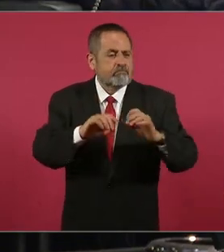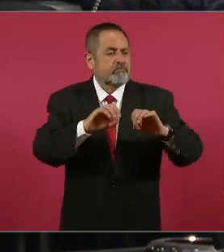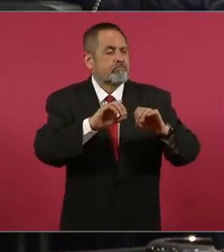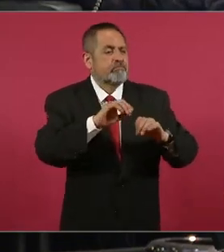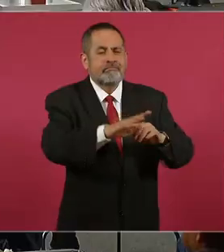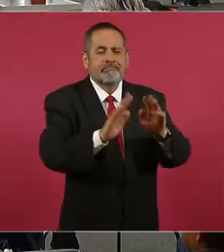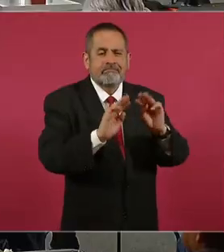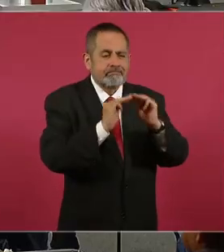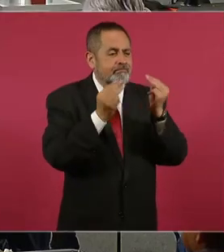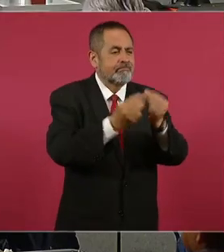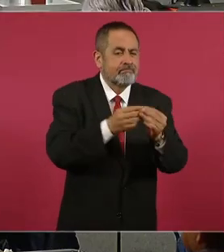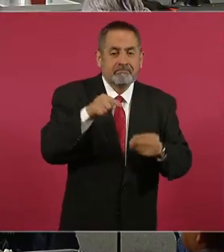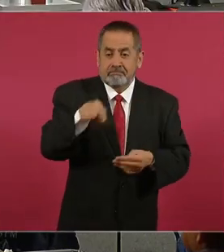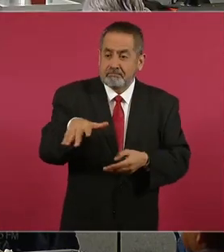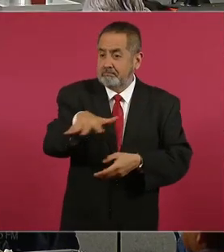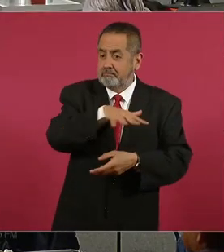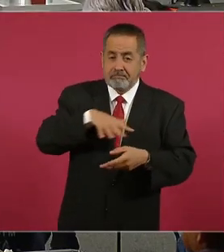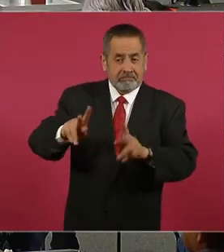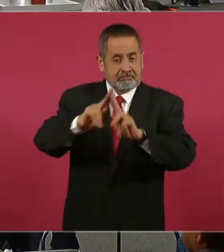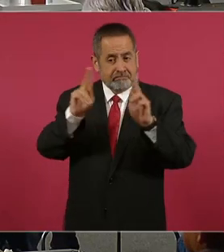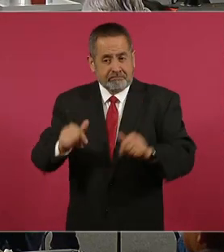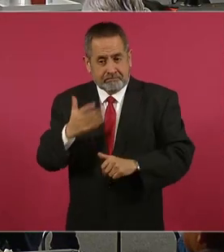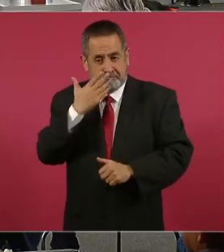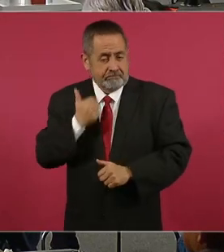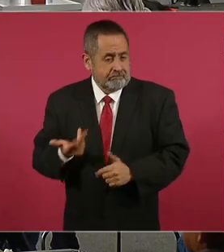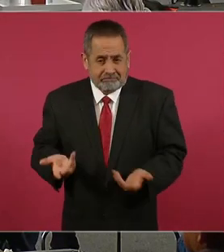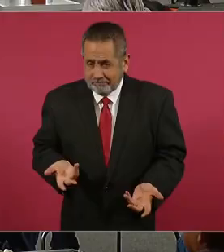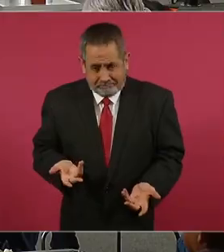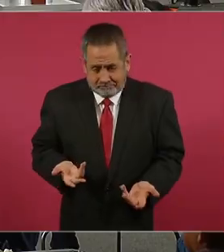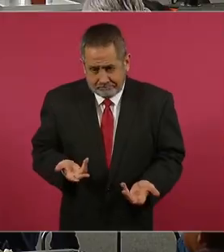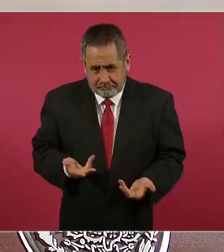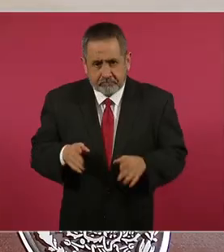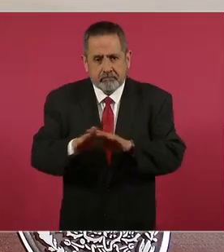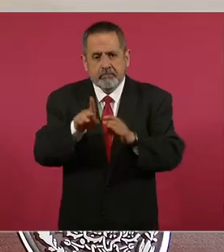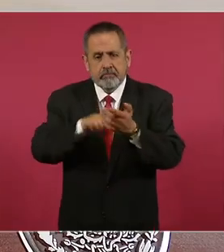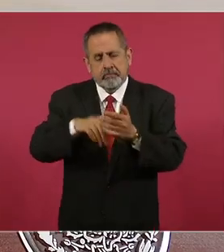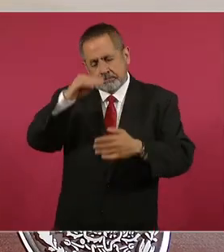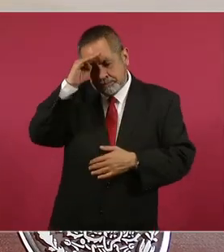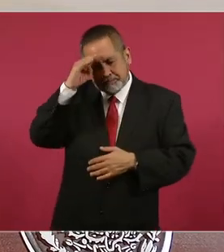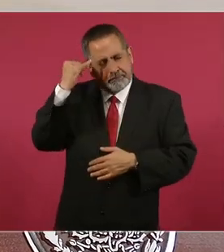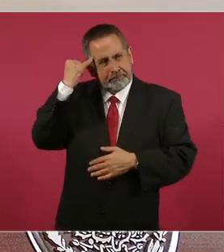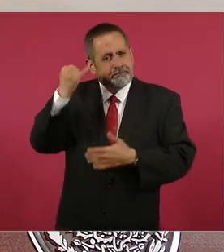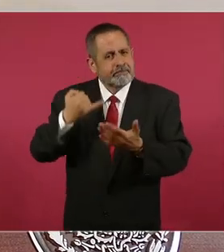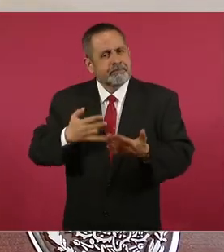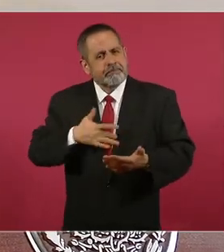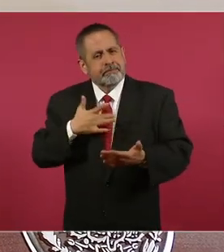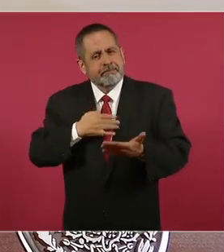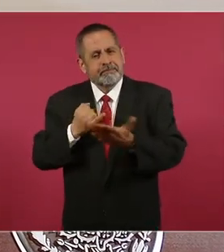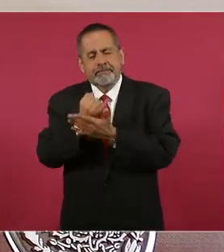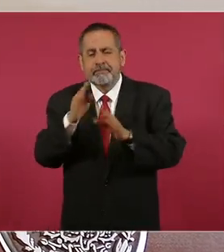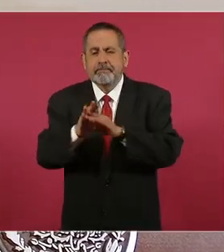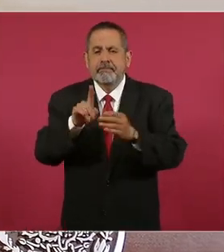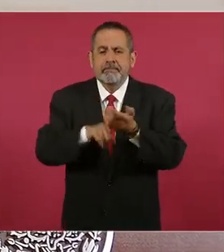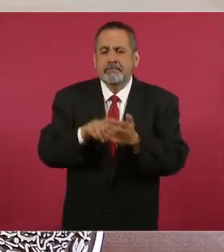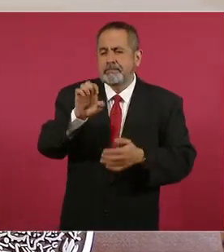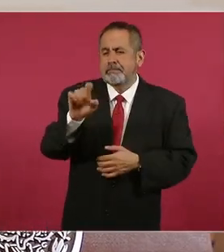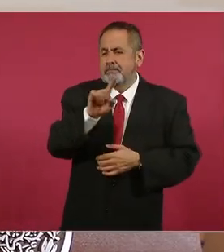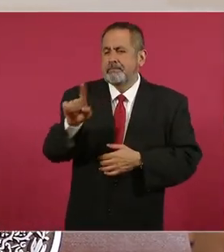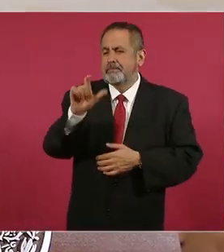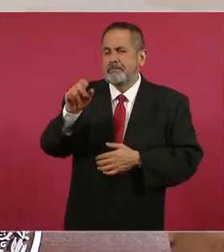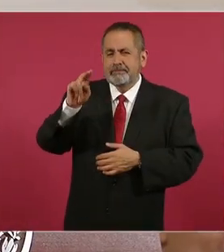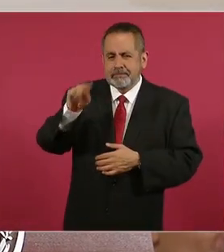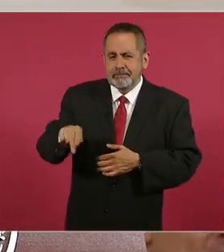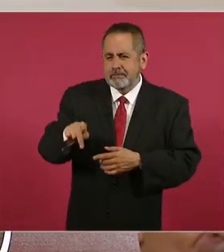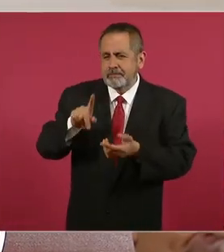región, pues es que nunca llegó la paz a esta zona. Yo quisiera preguntarle cuál es el balance y el análisis que hace de lo que sucedió con el EZLN, a